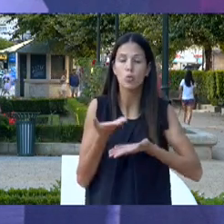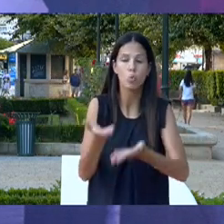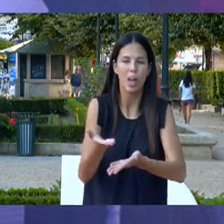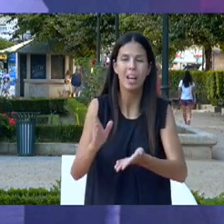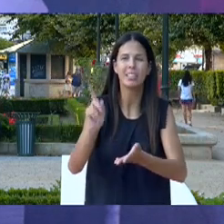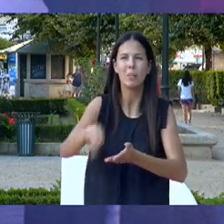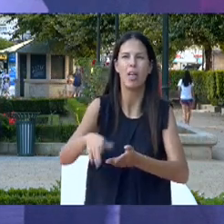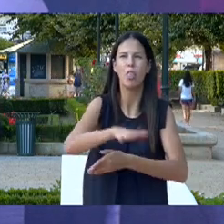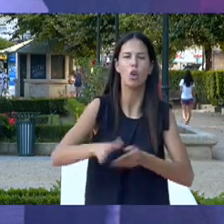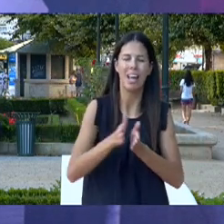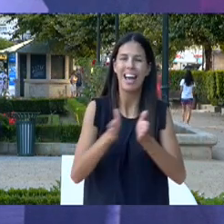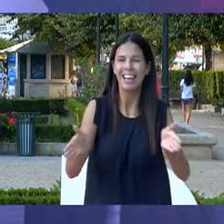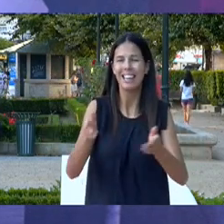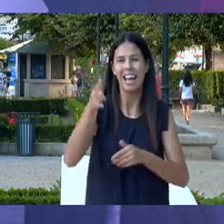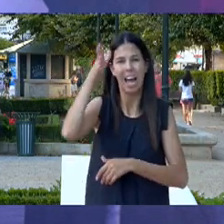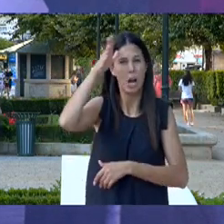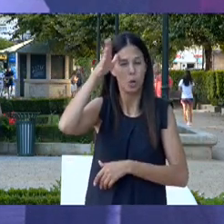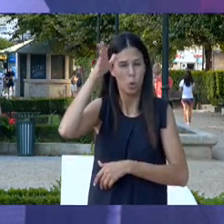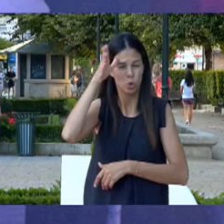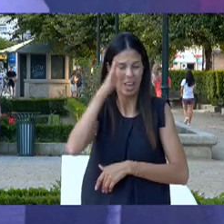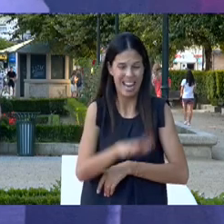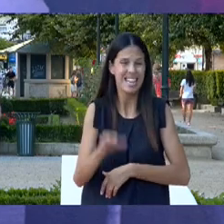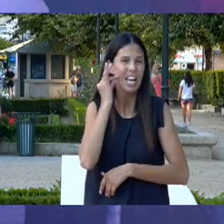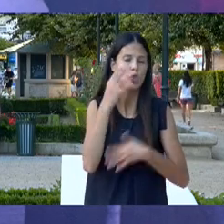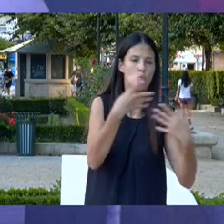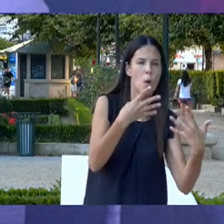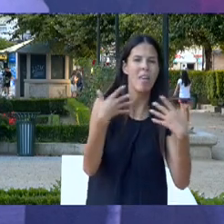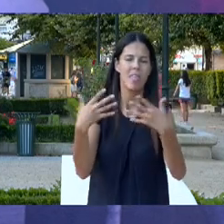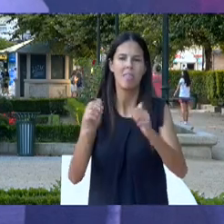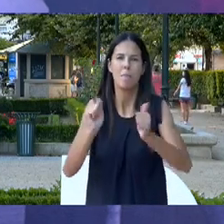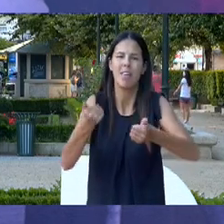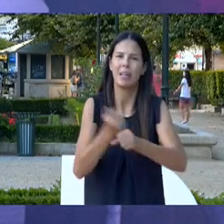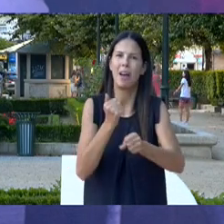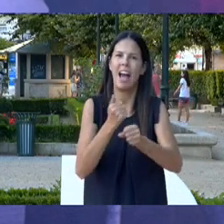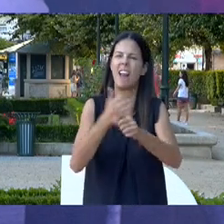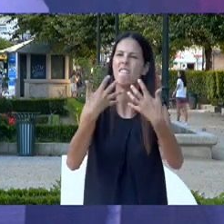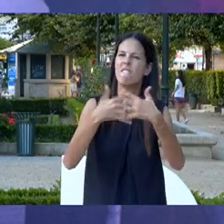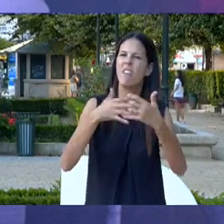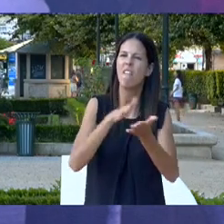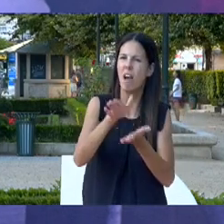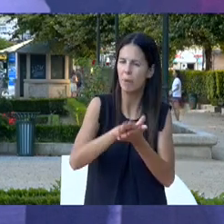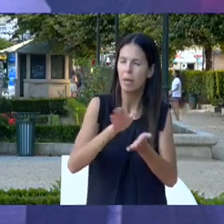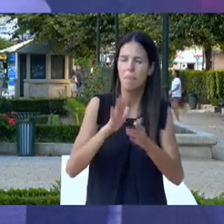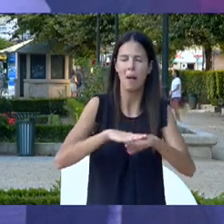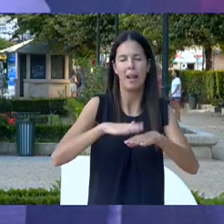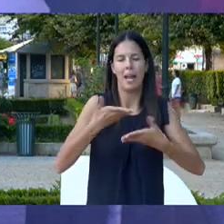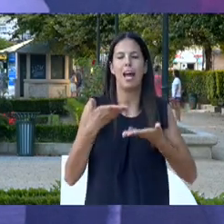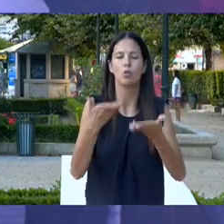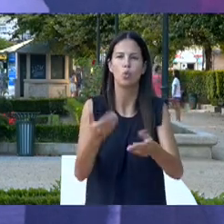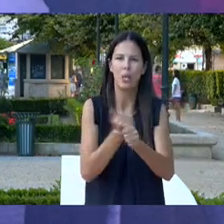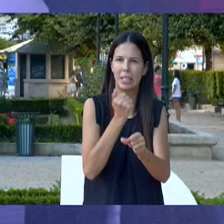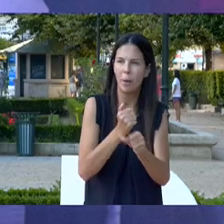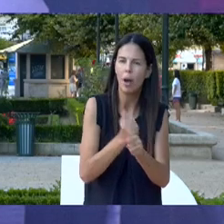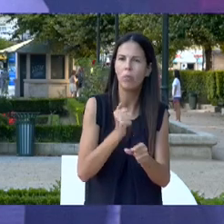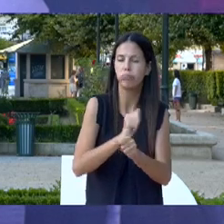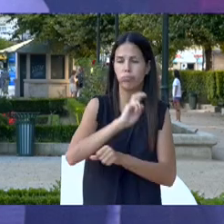da Arousa, e as nenas con 9-10 anos empezaban xa a ir á fábrica a axudar, non, en tarefas de limpar de mexillón, porque había